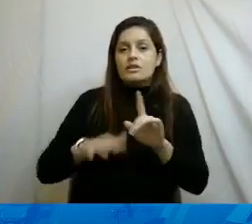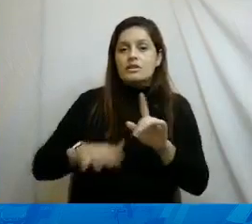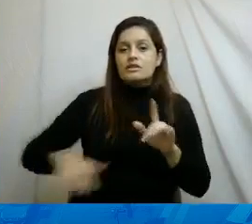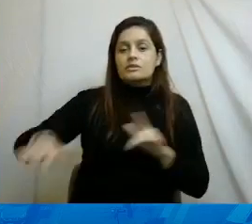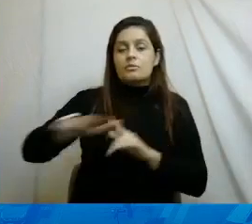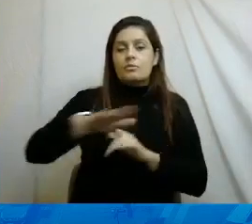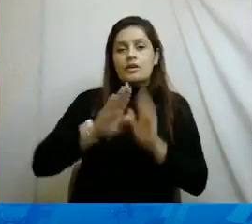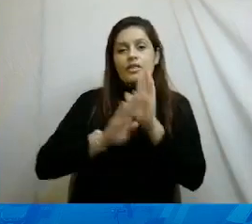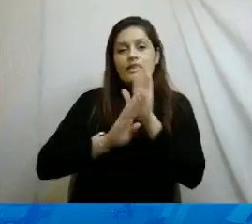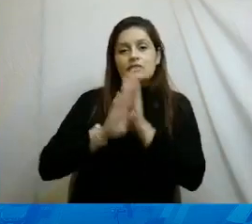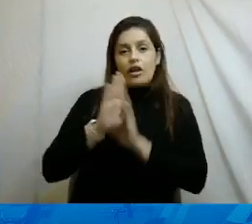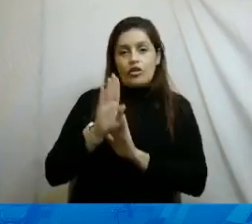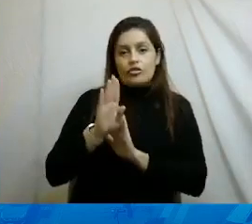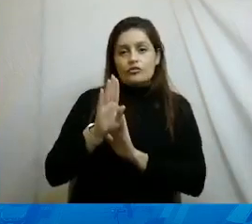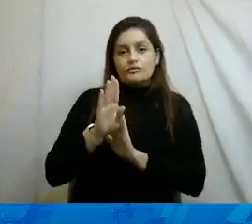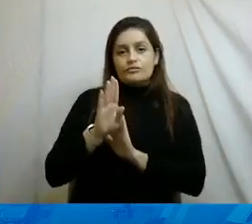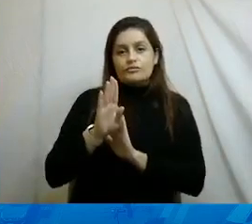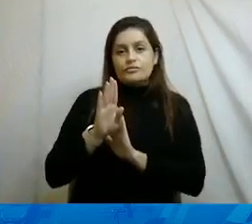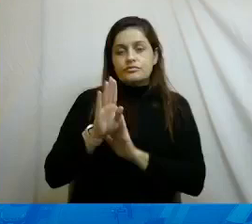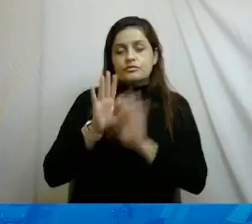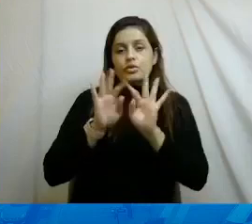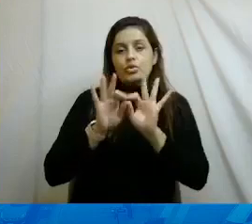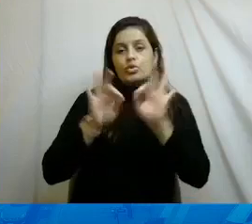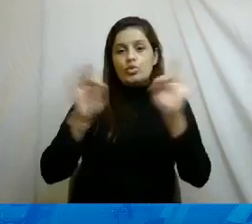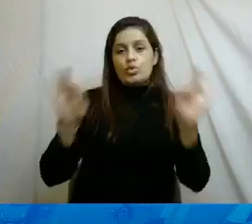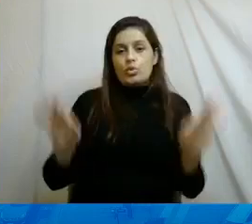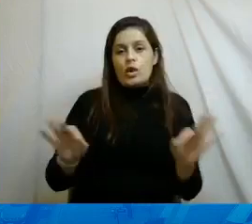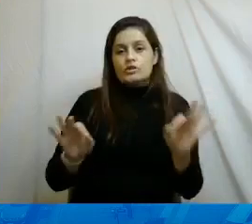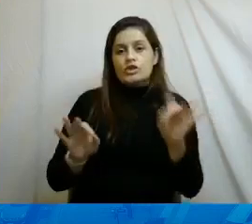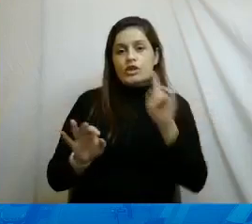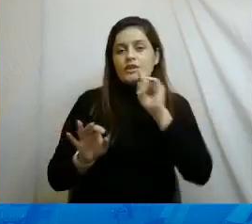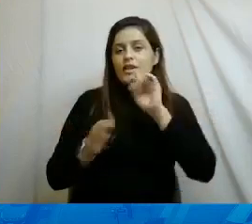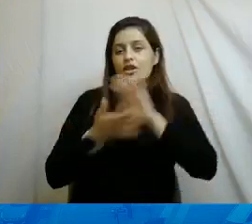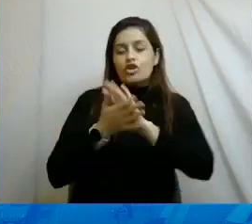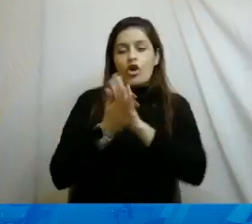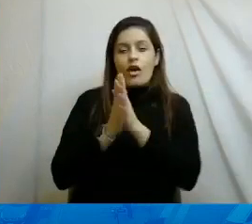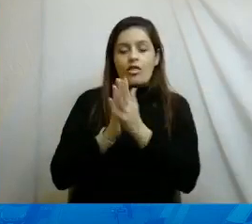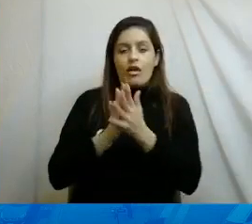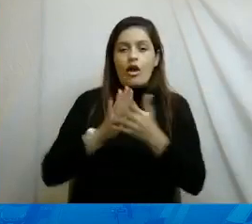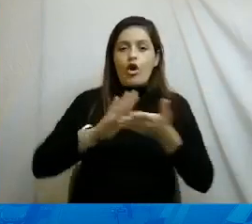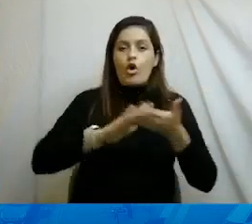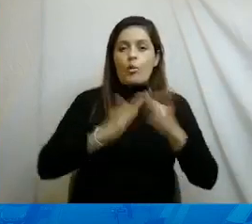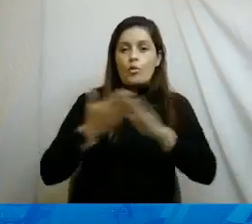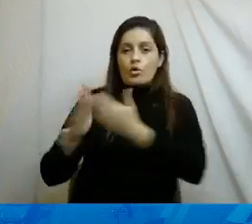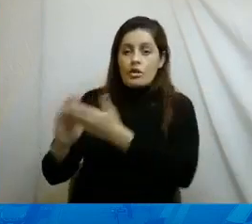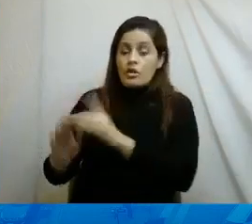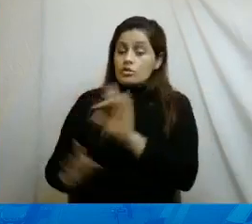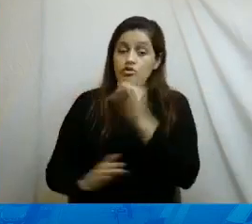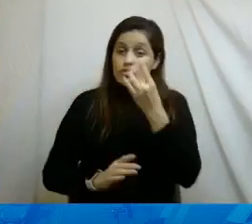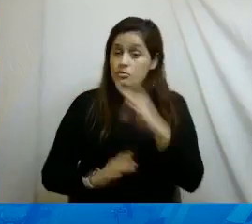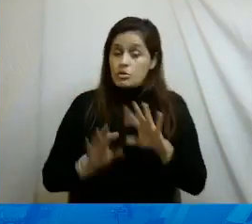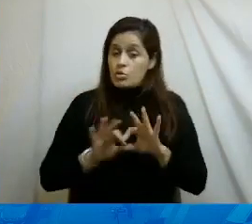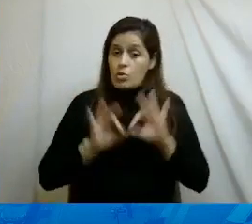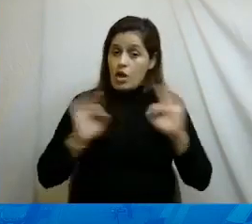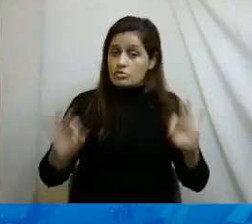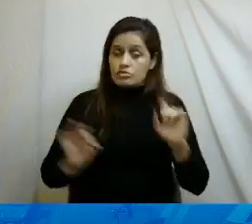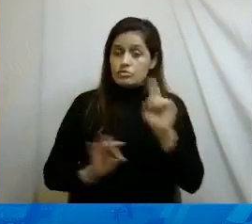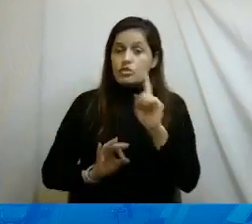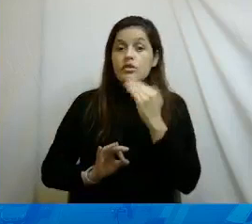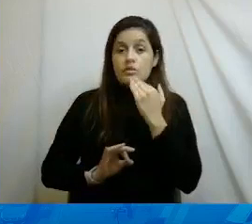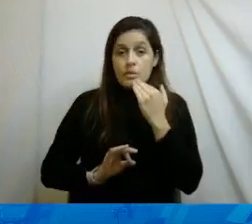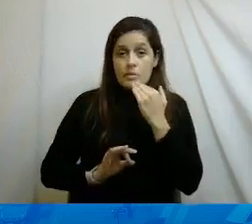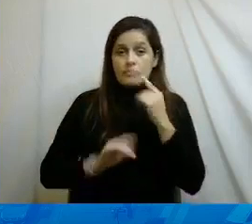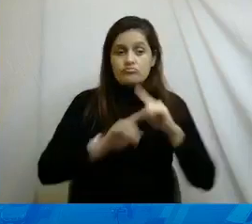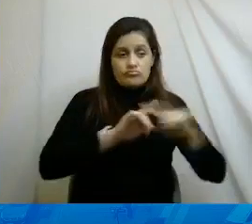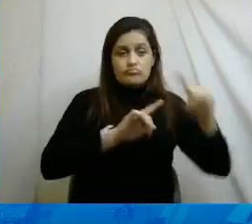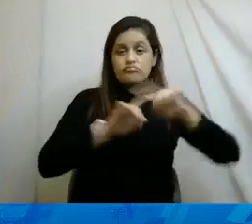en el ámbito de la educación y que es algo que involucra a toda la comunidad, no solamente en el ámbito de educación, sino que también a las comunidades